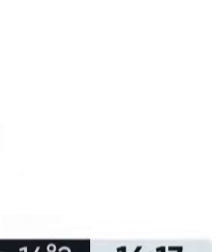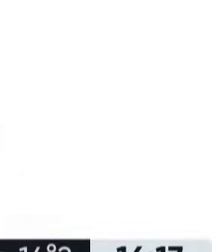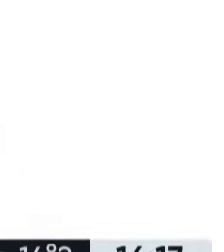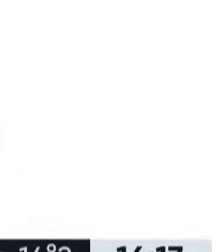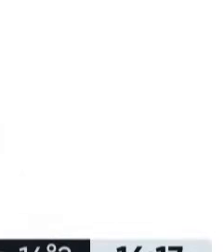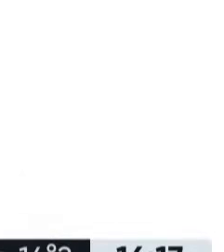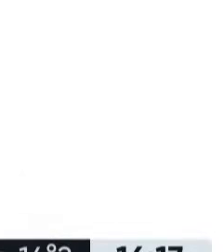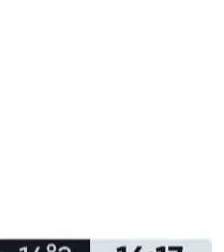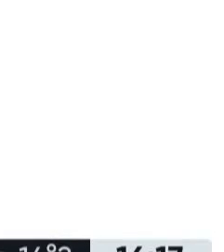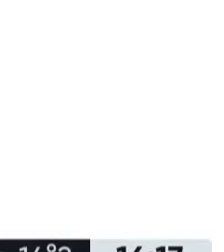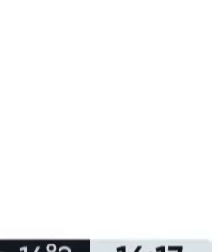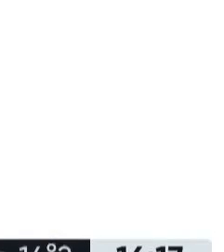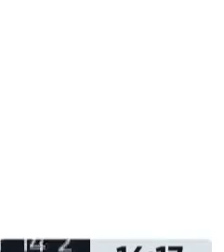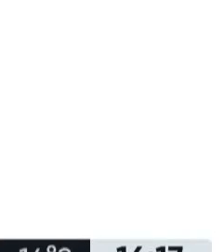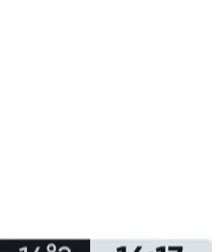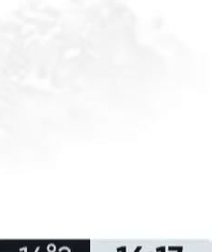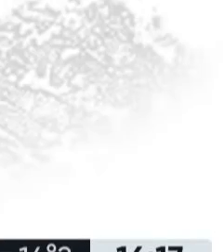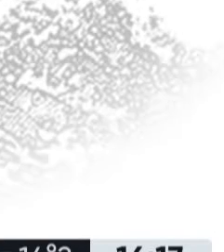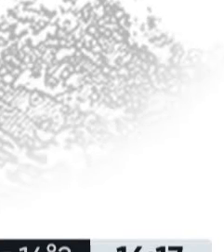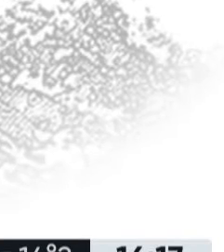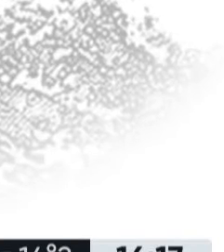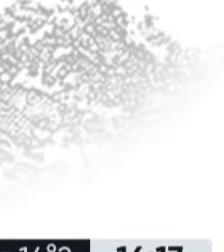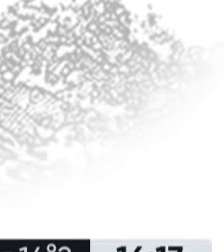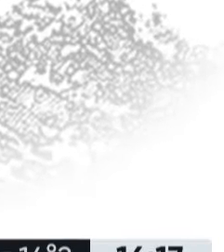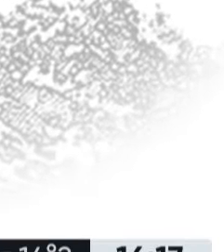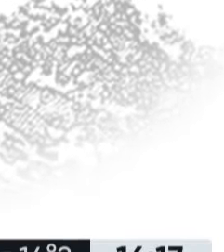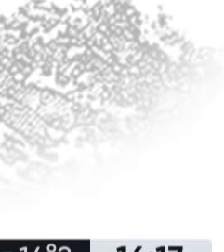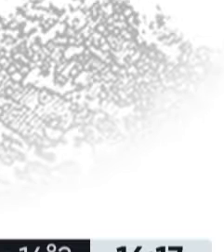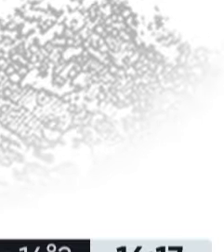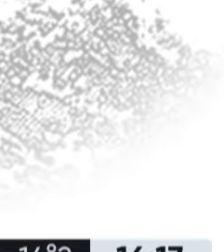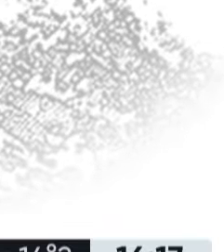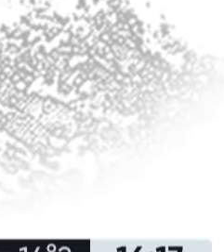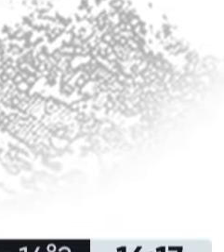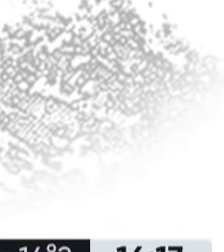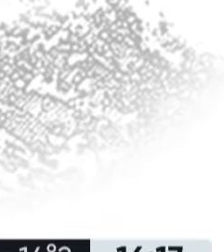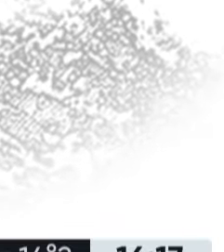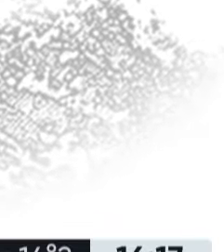Te cuento que pintamos la casa.